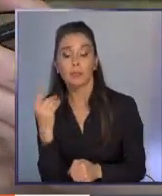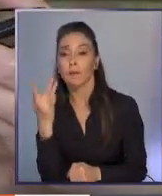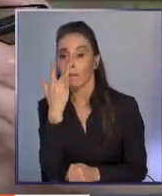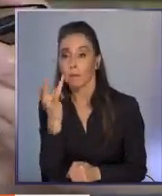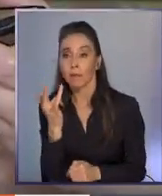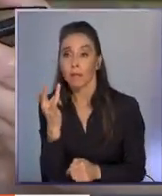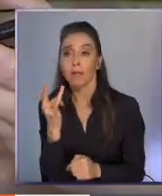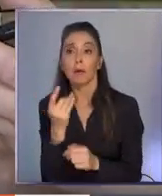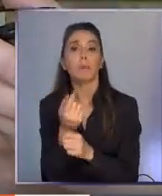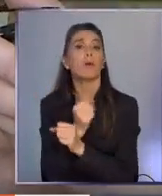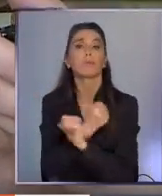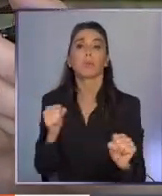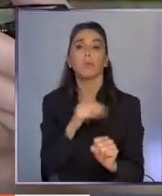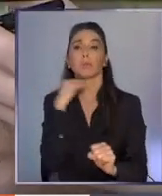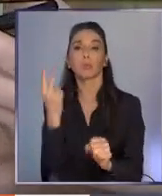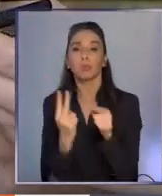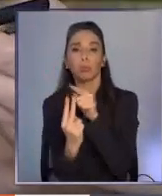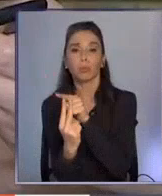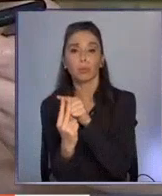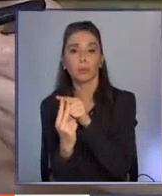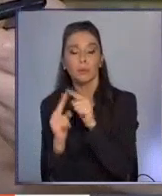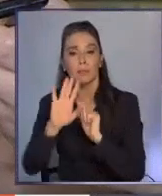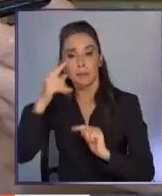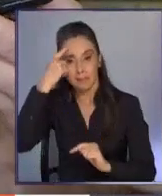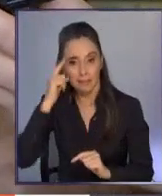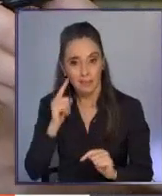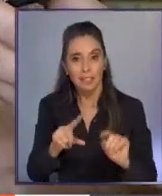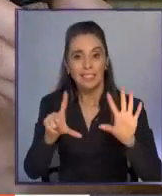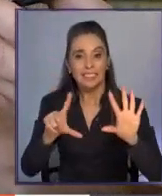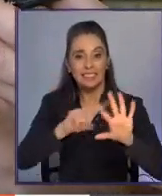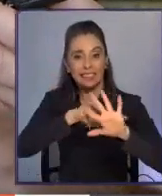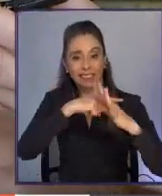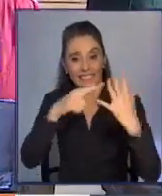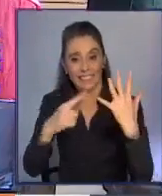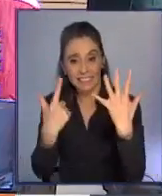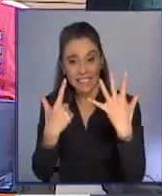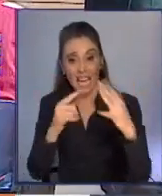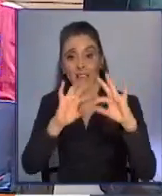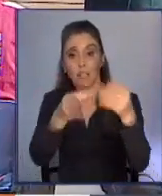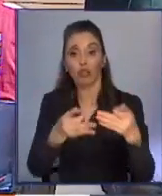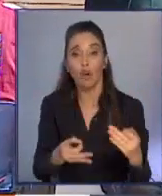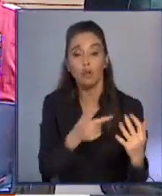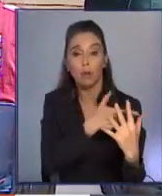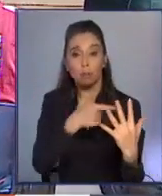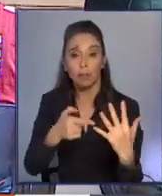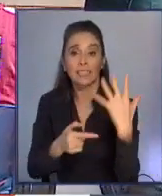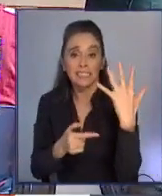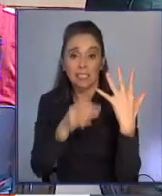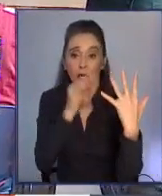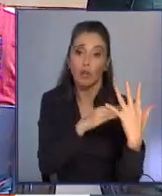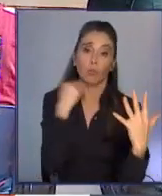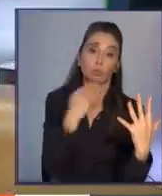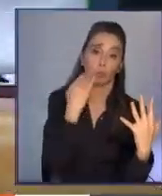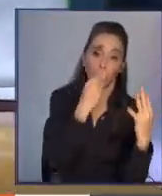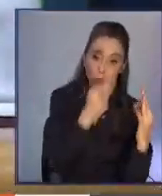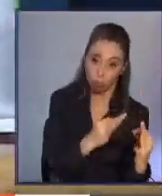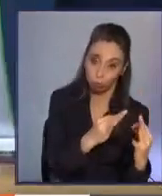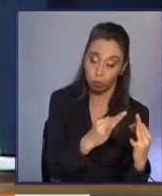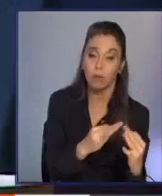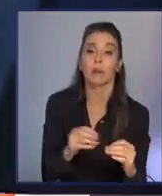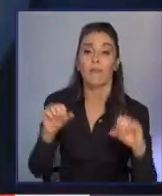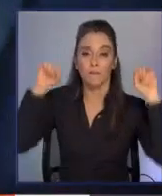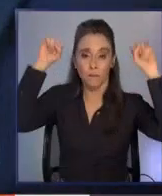pero en carácter de frustrados en total estamos hablando 7 homicidios calificados respecto al imputado cinco misiles consumados que según indicó la fiscalía